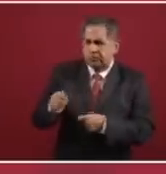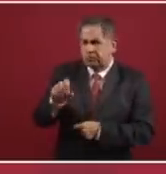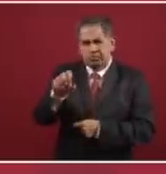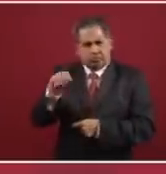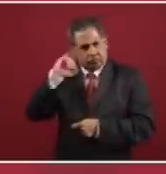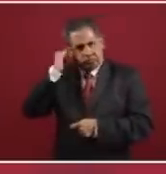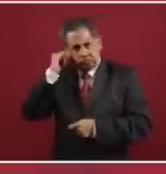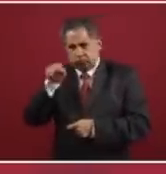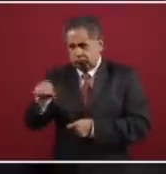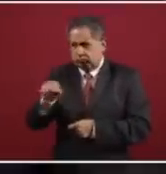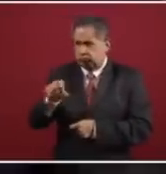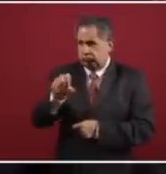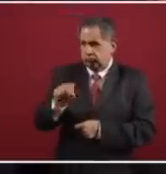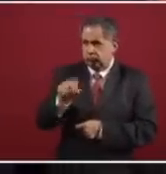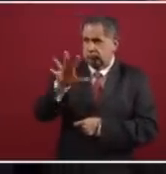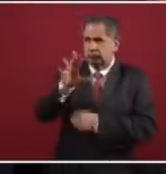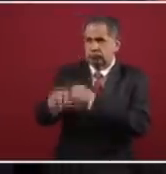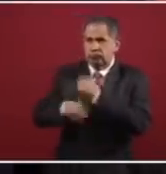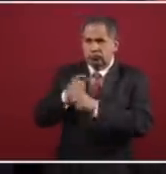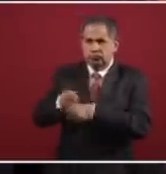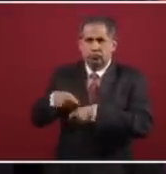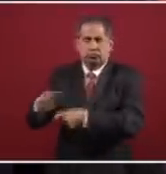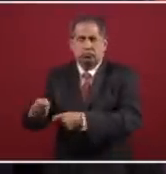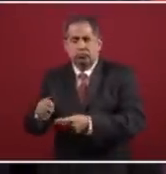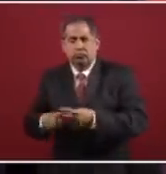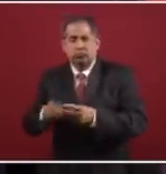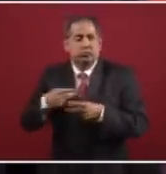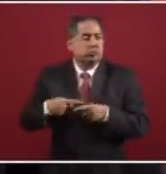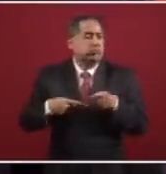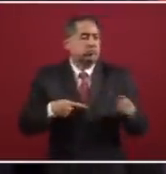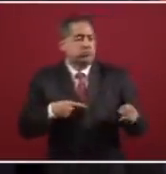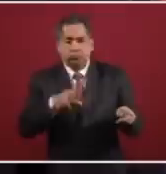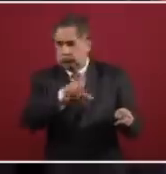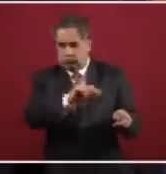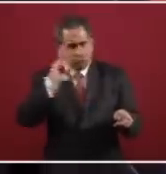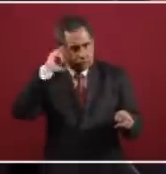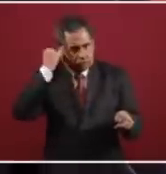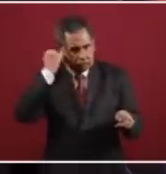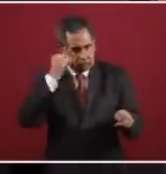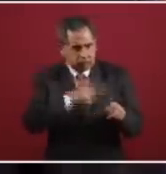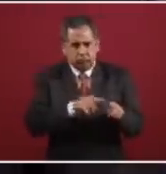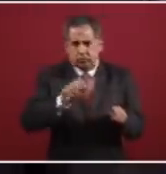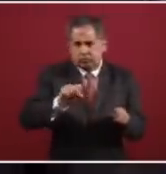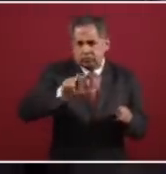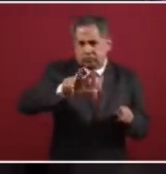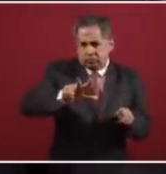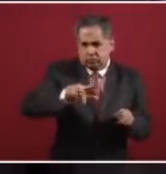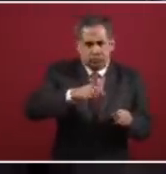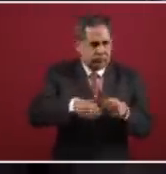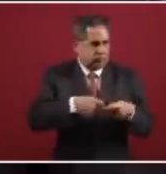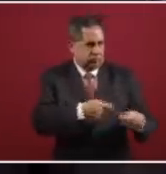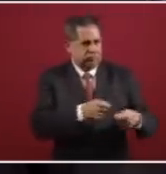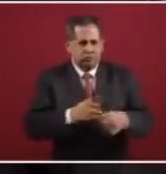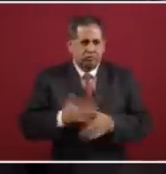años y en el caso de la población no indígena a los 68?